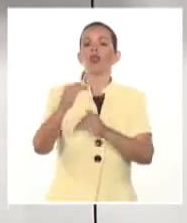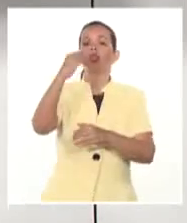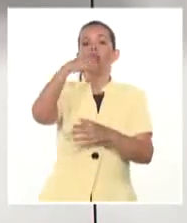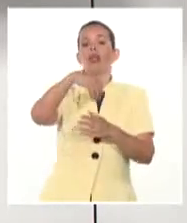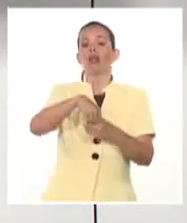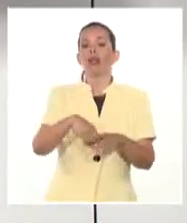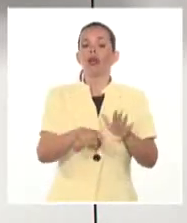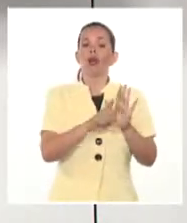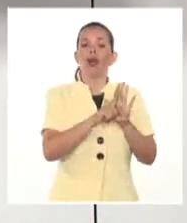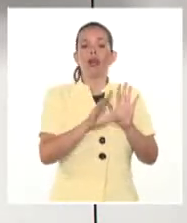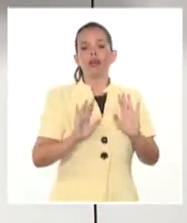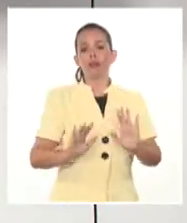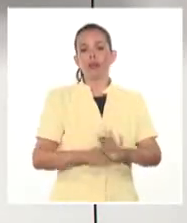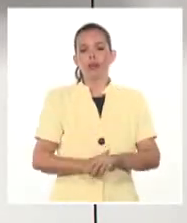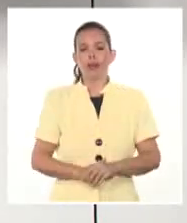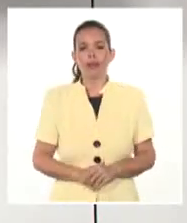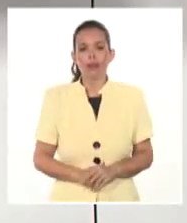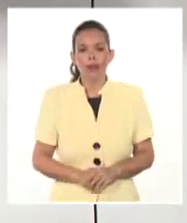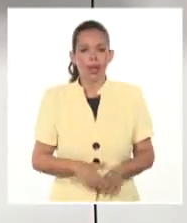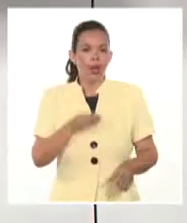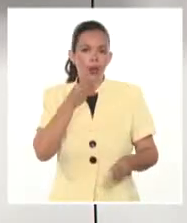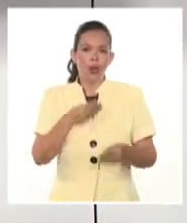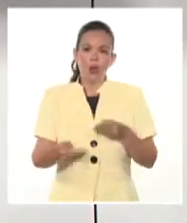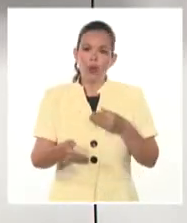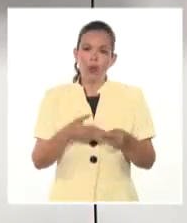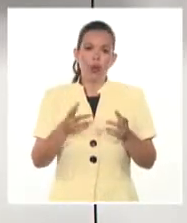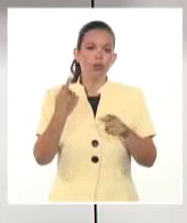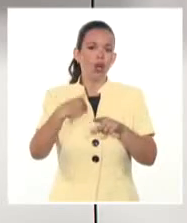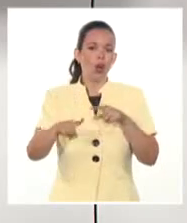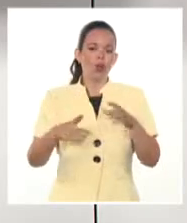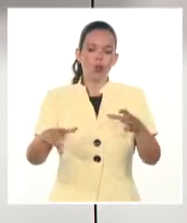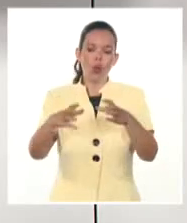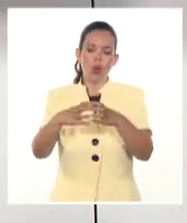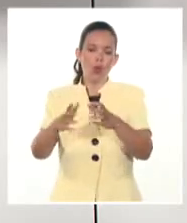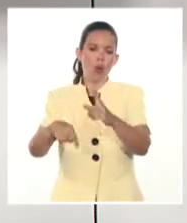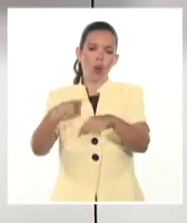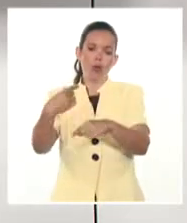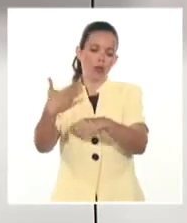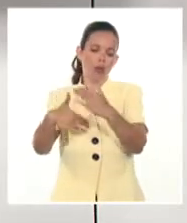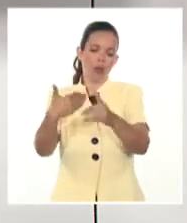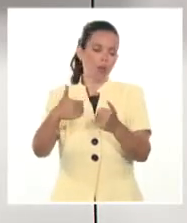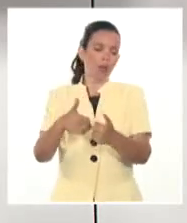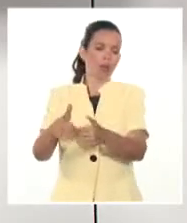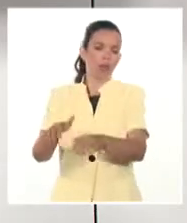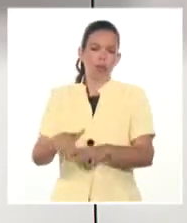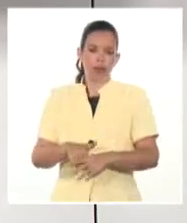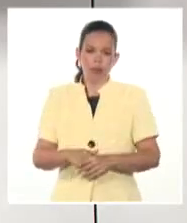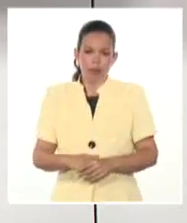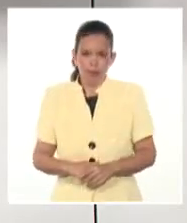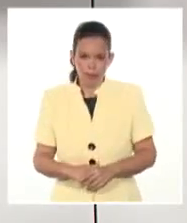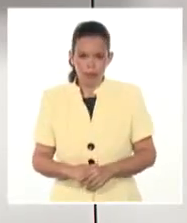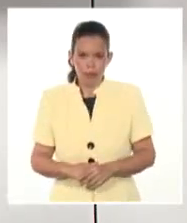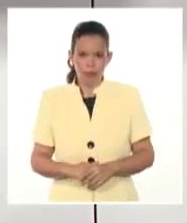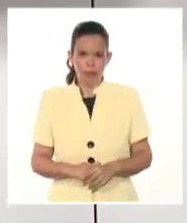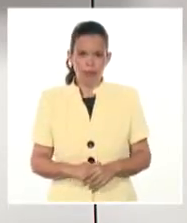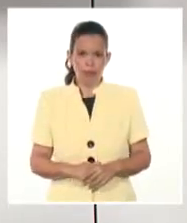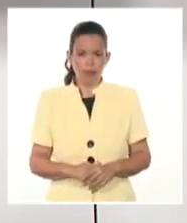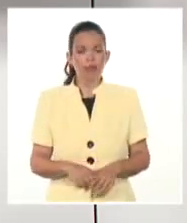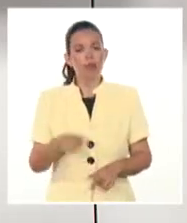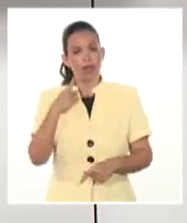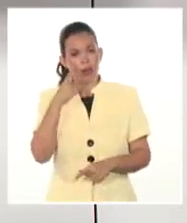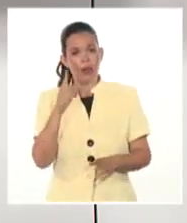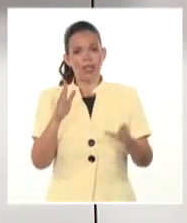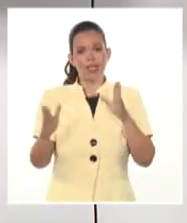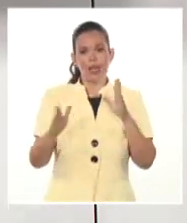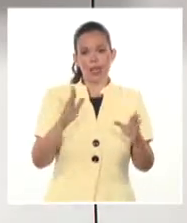igual si se le impide a otro Congreso cumplir su mandato? Falta un último recurso interpuesto por la oposición para saber si la muerte cruzada llegó